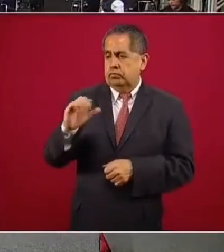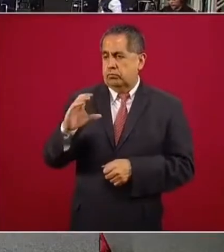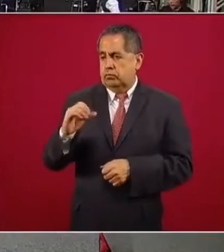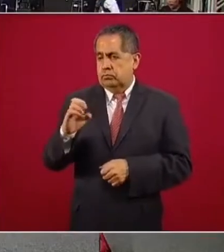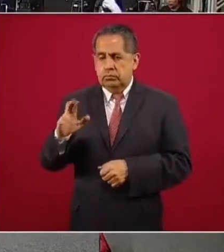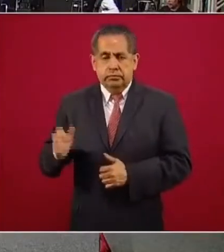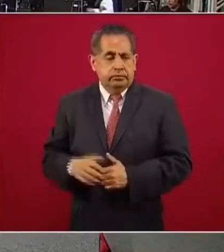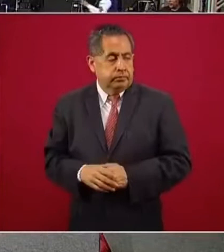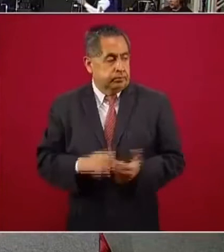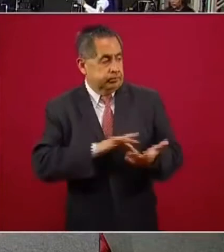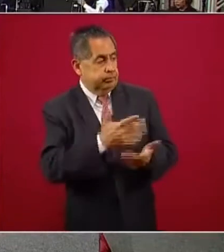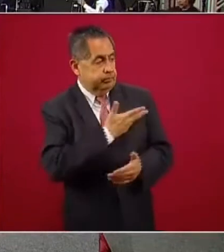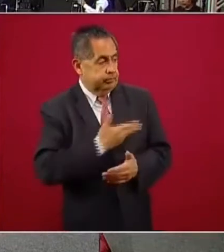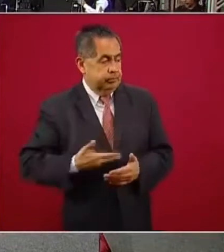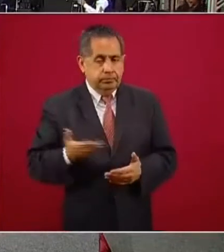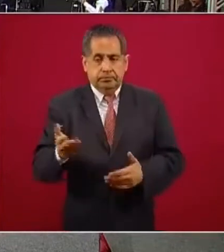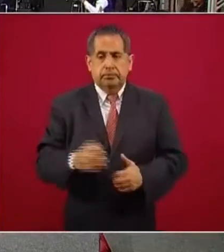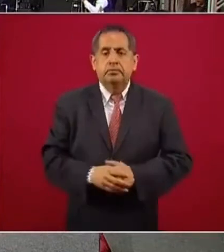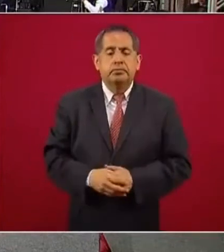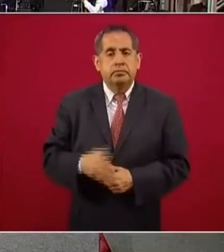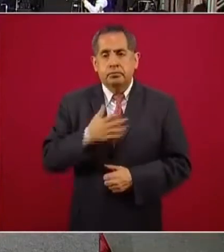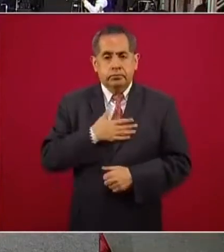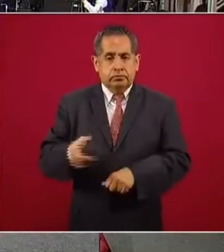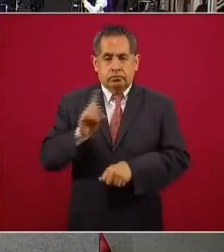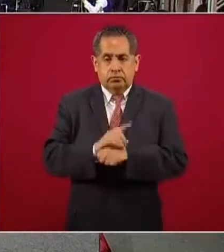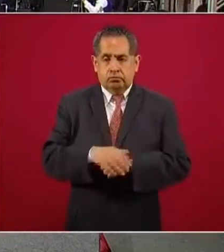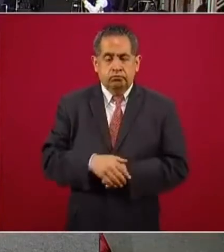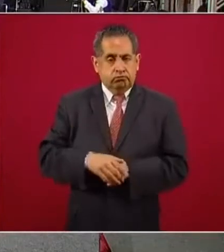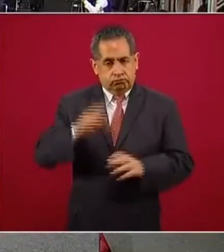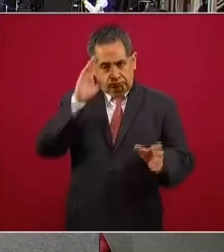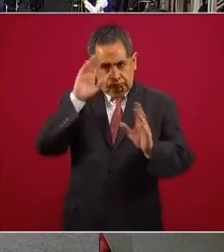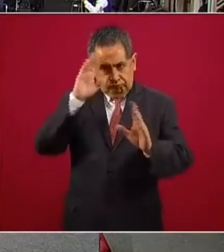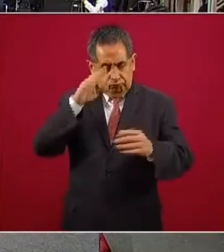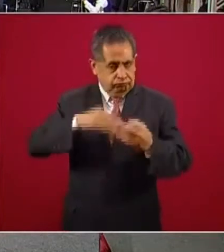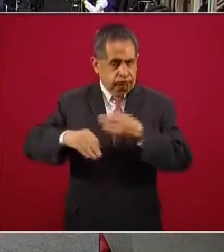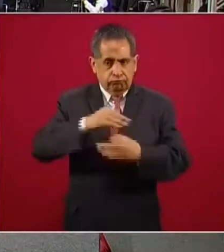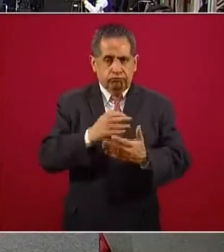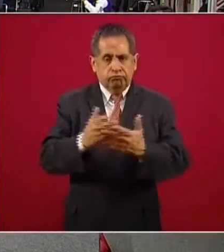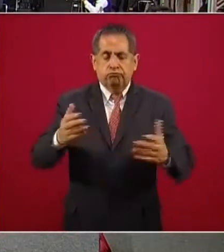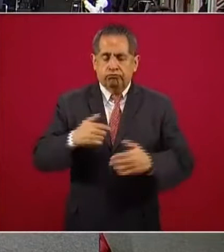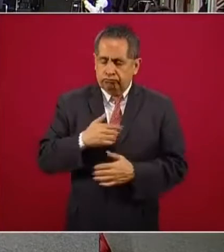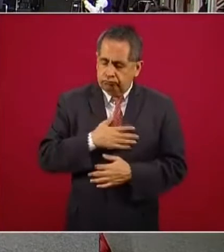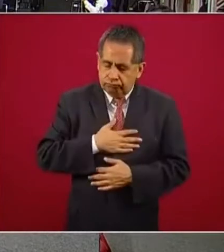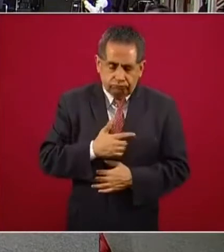Muchas gracias, señor presidente. Muy buenos días, saludo a todos, con